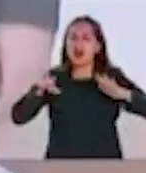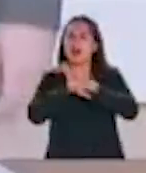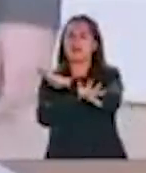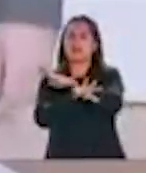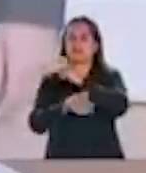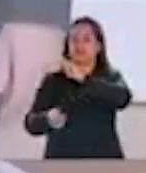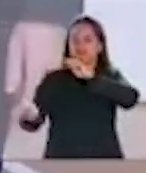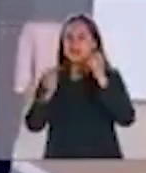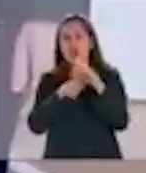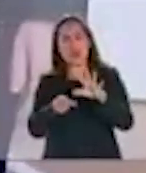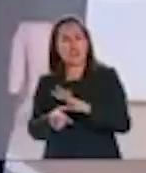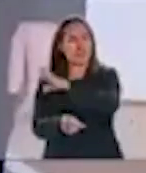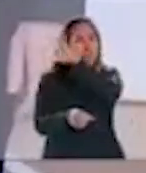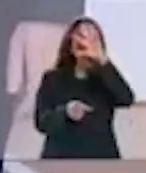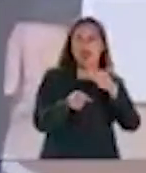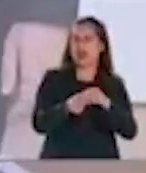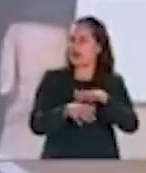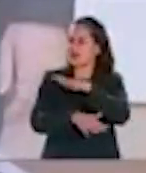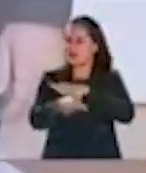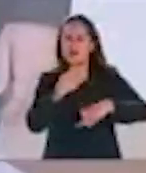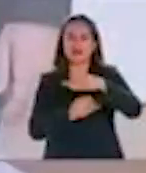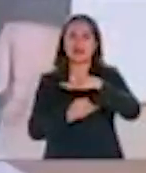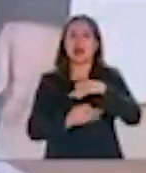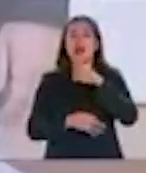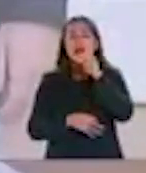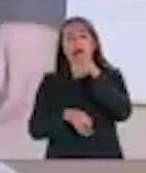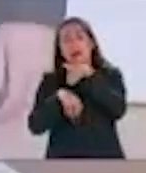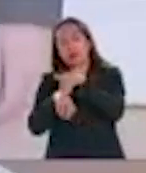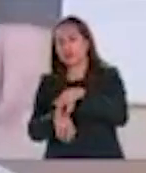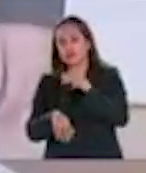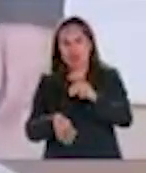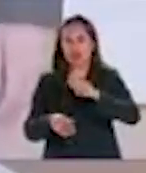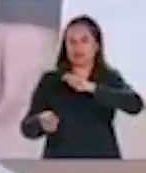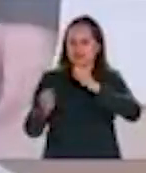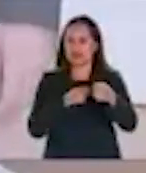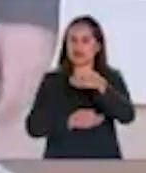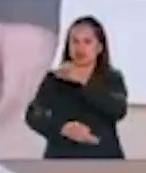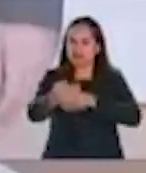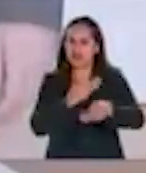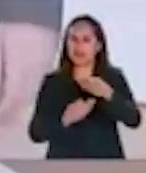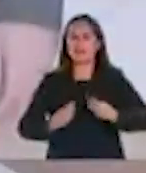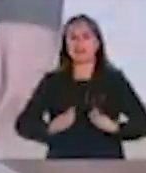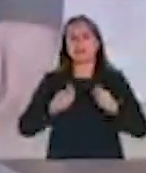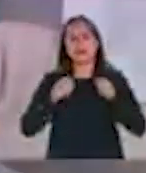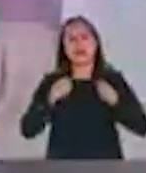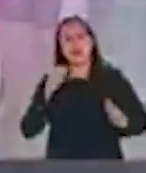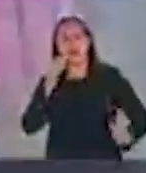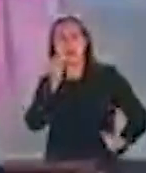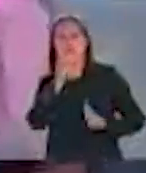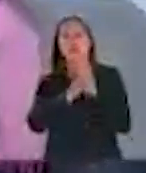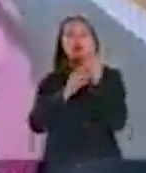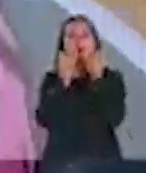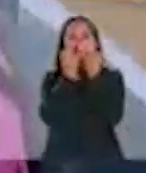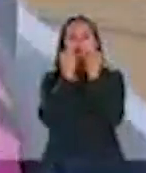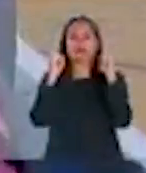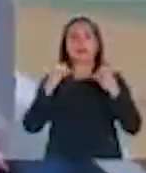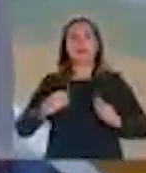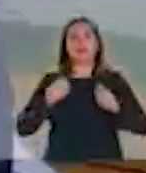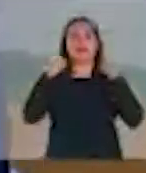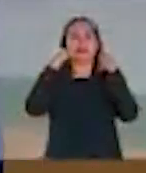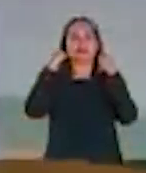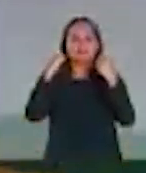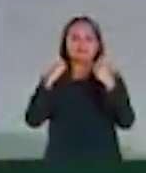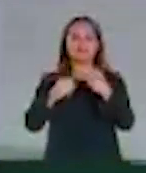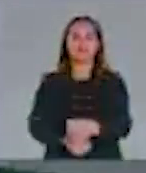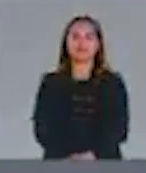que no tengamos complejos y que gritemos viva la nueva independencia gracias gracias